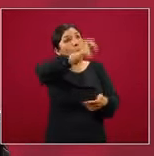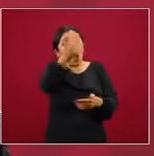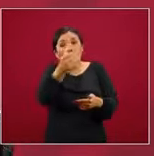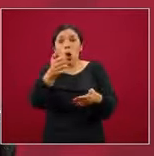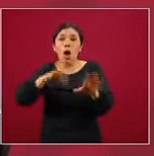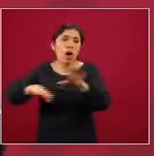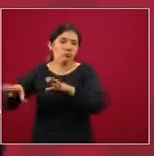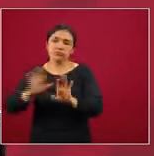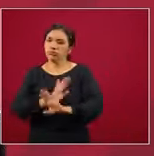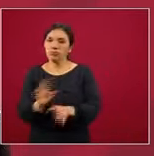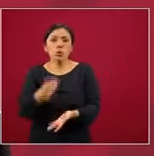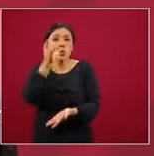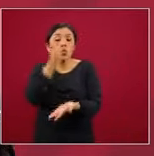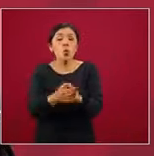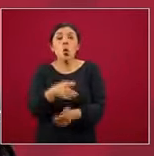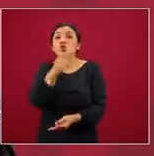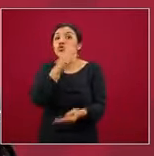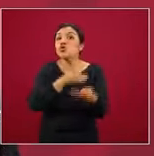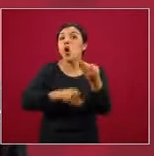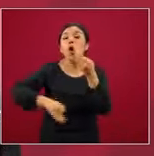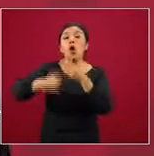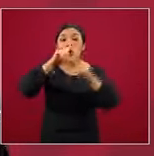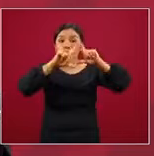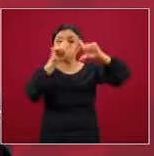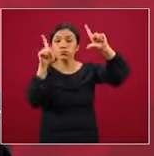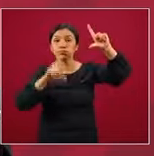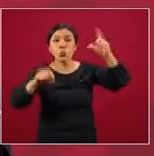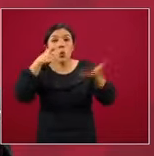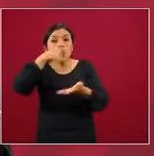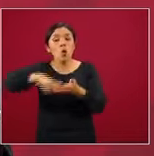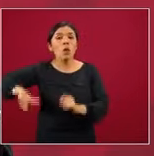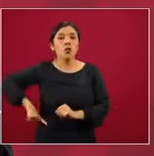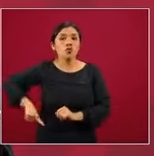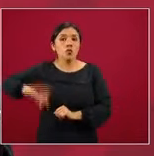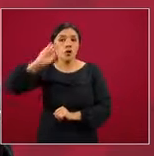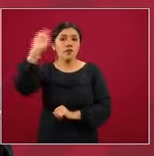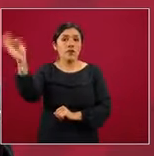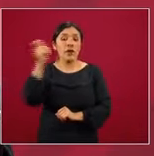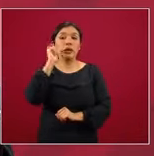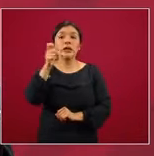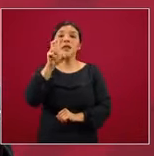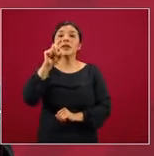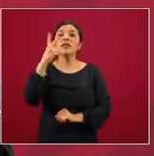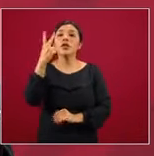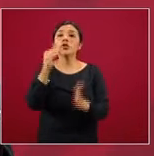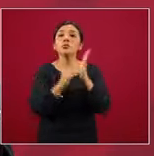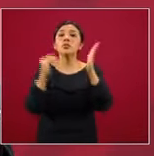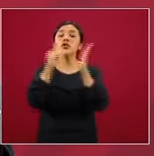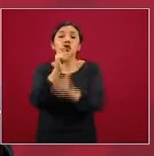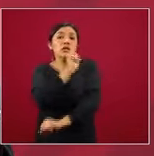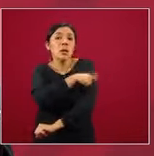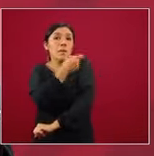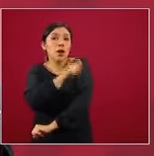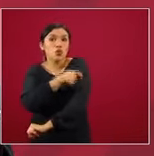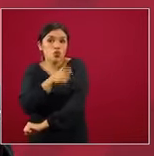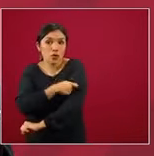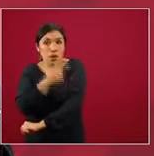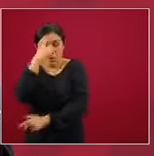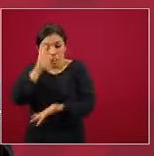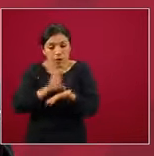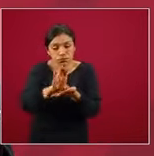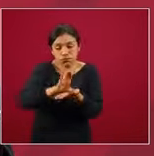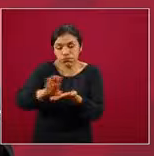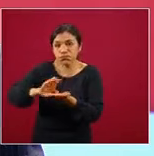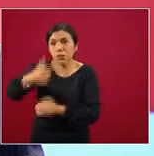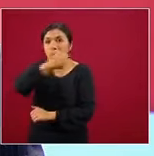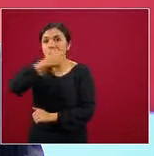otros datos. Toda la vacuna que se compra para el país la compra el Gobierno federal. Son 32 millones de dosis y se le distribuye a cada